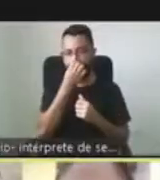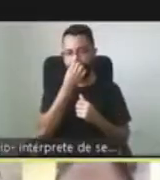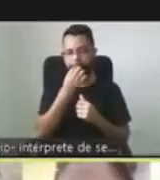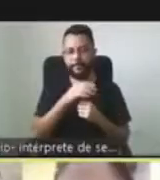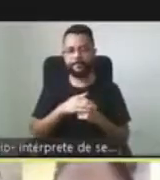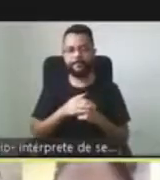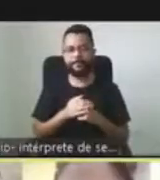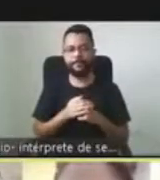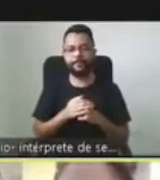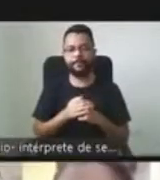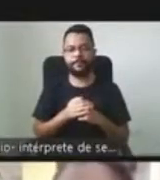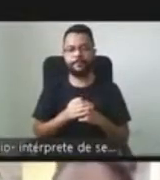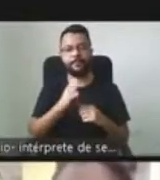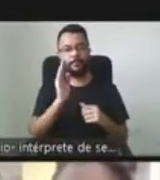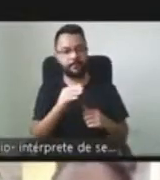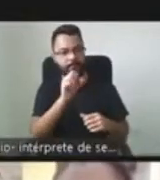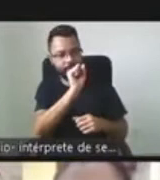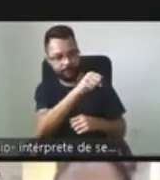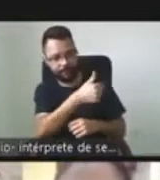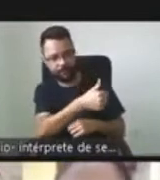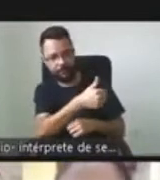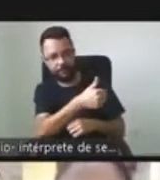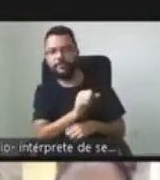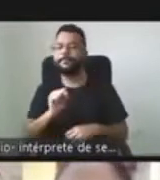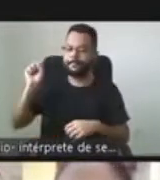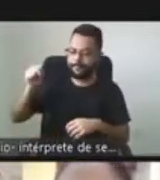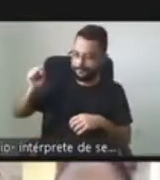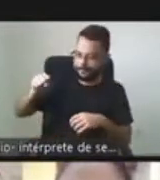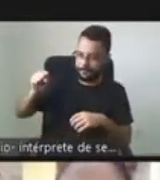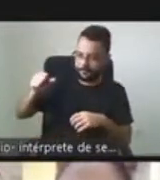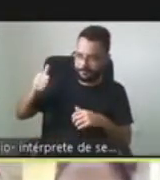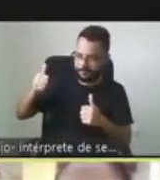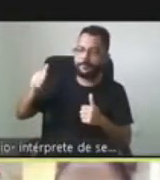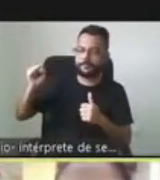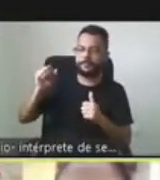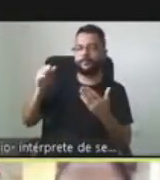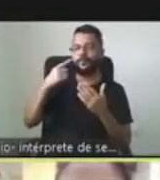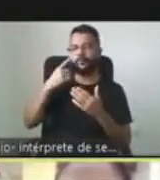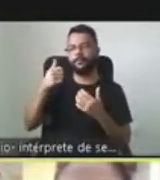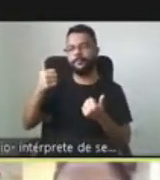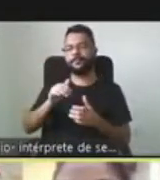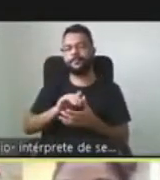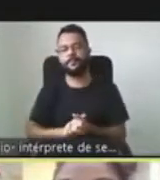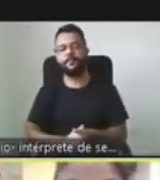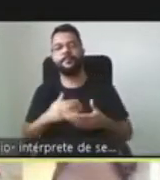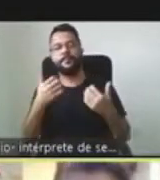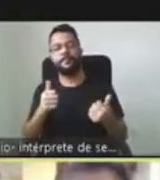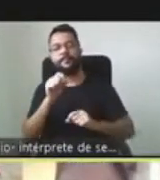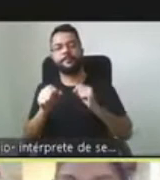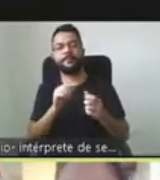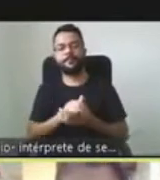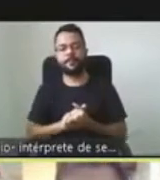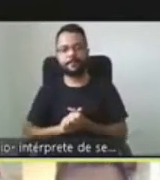Compartir y ahora sí. Muy bien, ya estamos. ¿Sí? Ajá, bien. Entonces, eso es, aquí